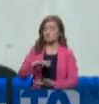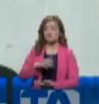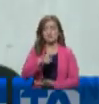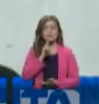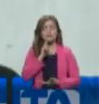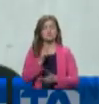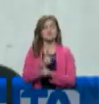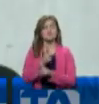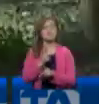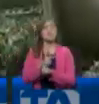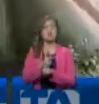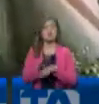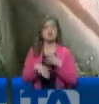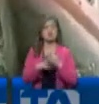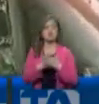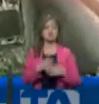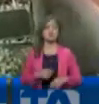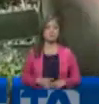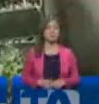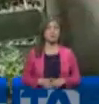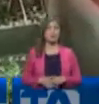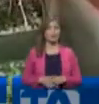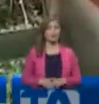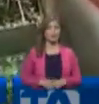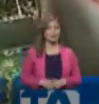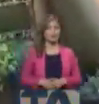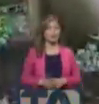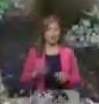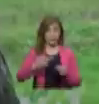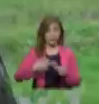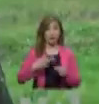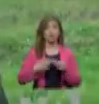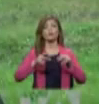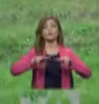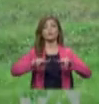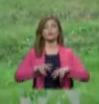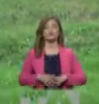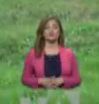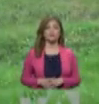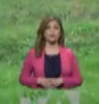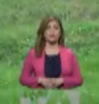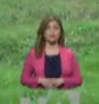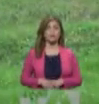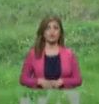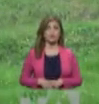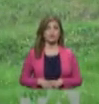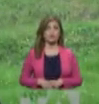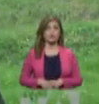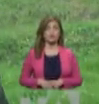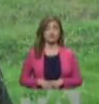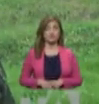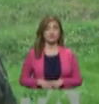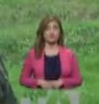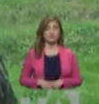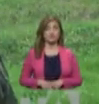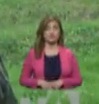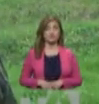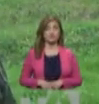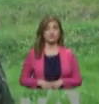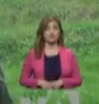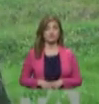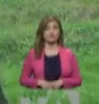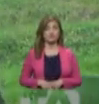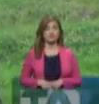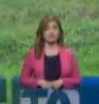del producto incautado. Donde también había combustible. Tuvimos información por parte de nuestra Fuerza de Tarea